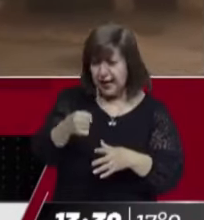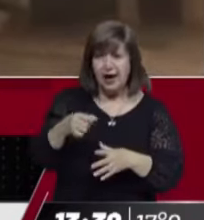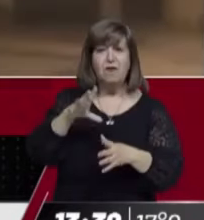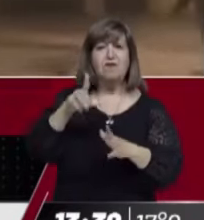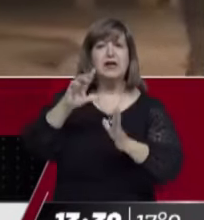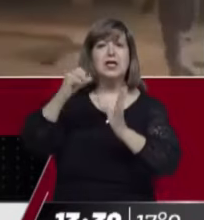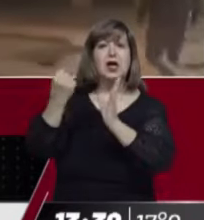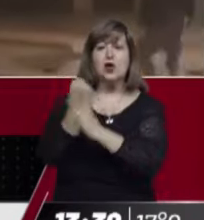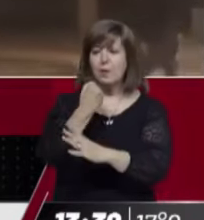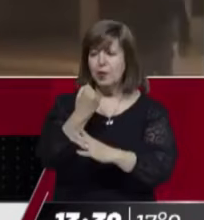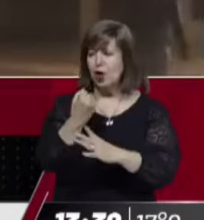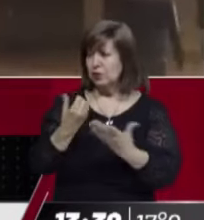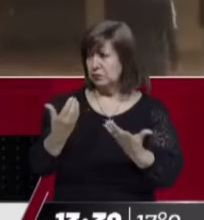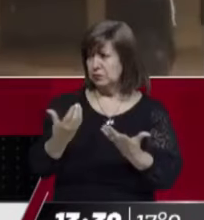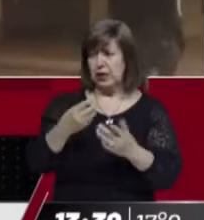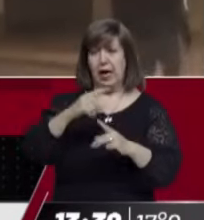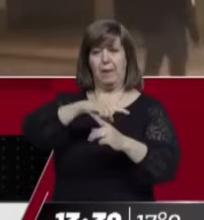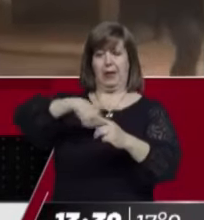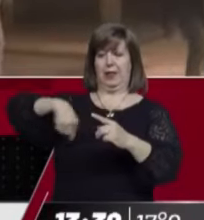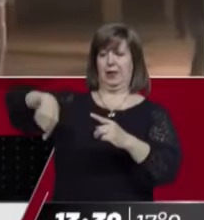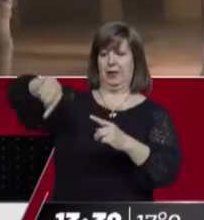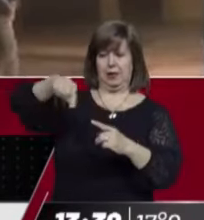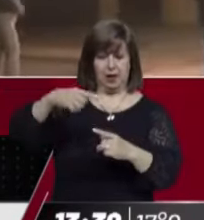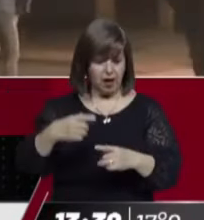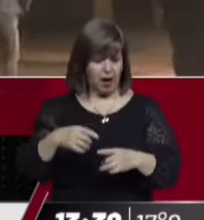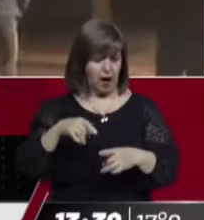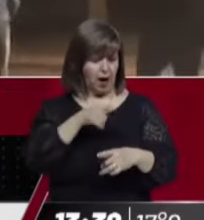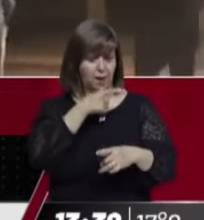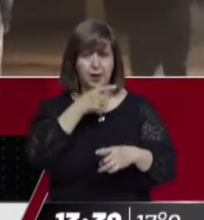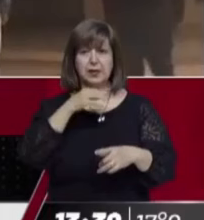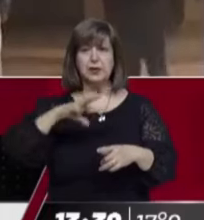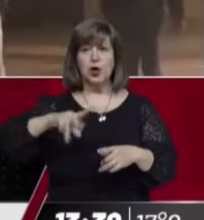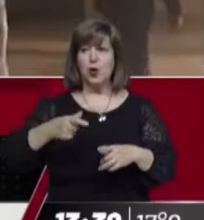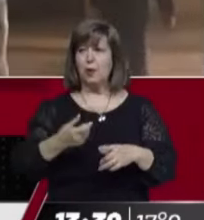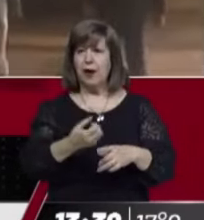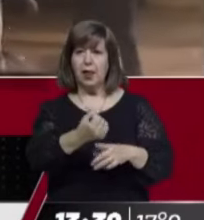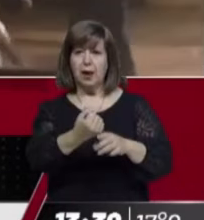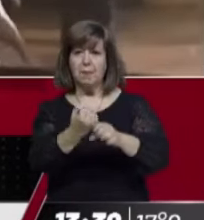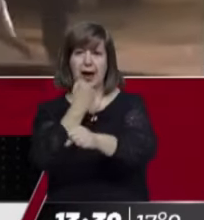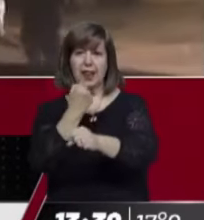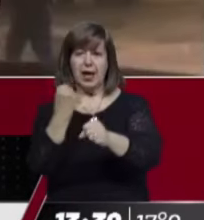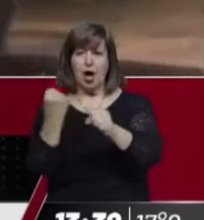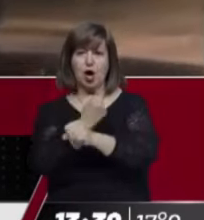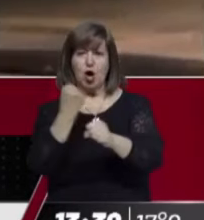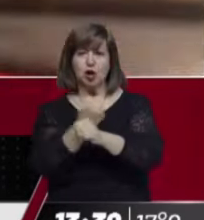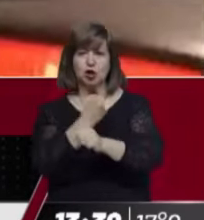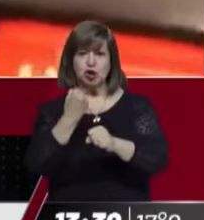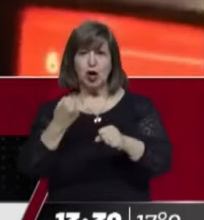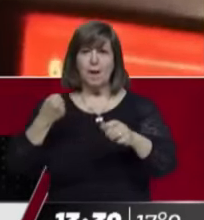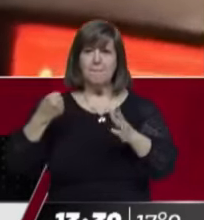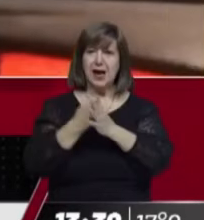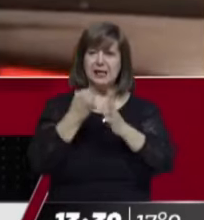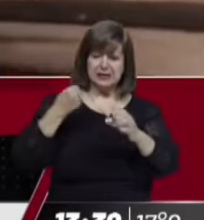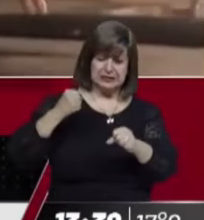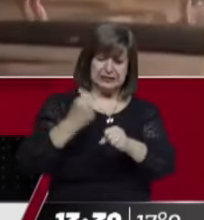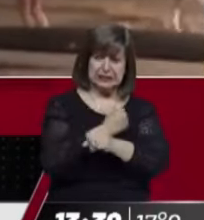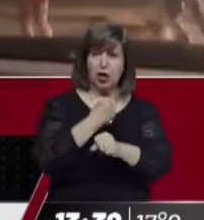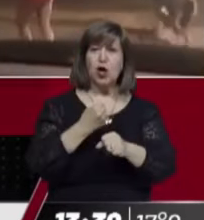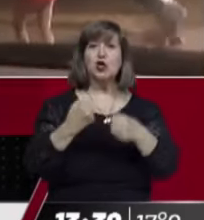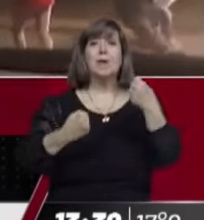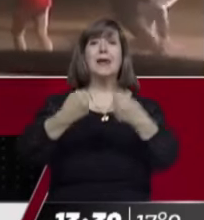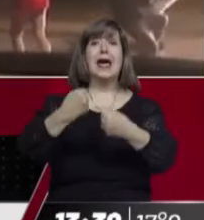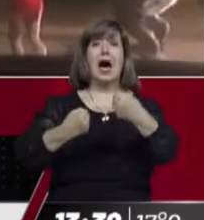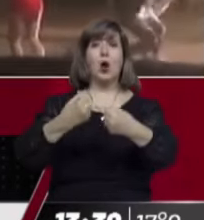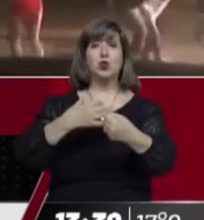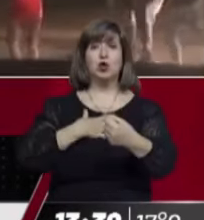encima dos meses justo me doy la vuelta y veo que la puerta estaba forcejea la manija estaba partida había una boyón como que han querido forcejear y